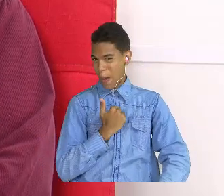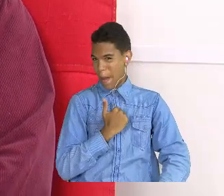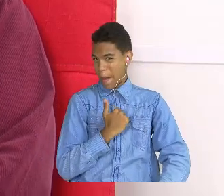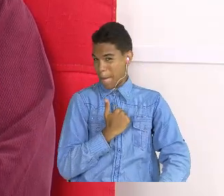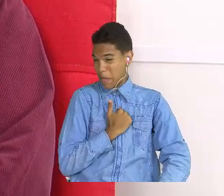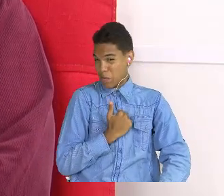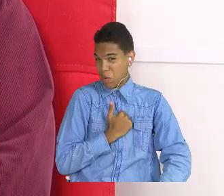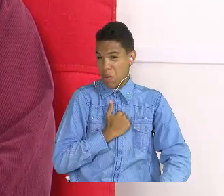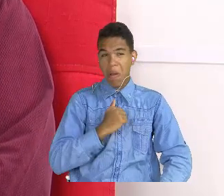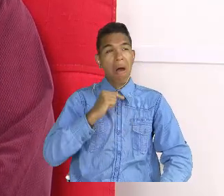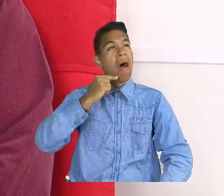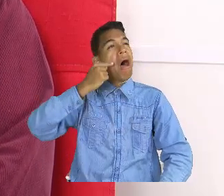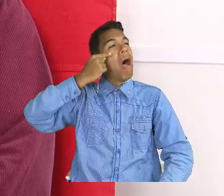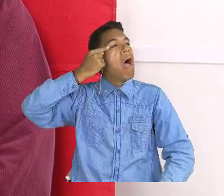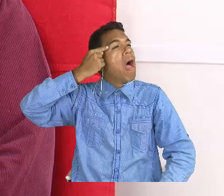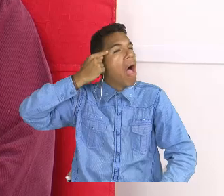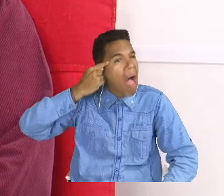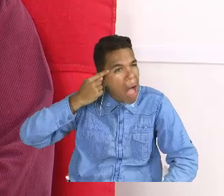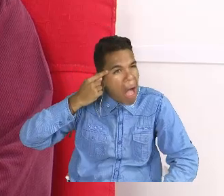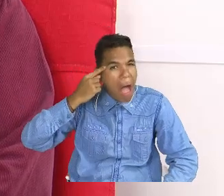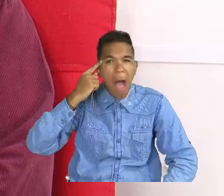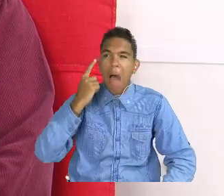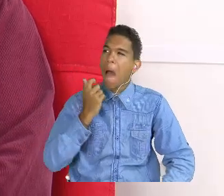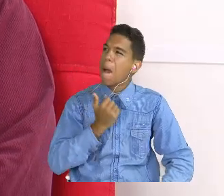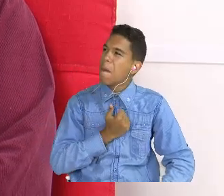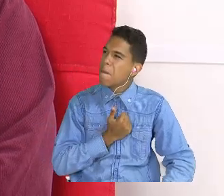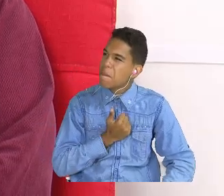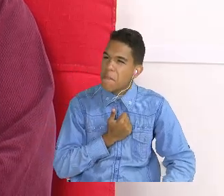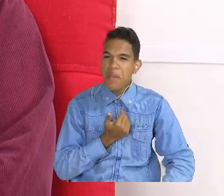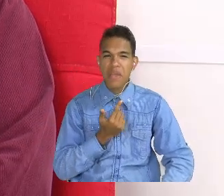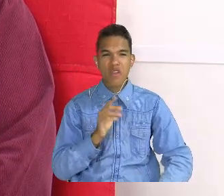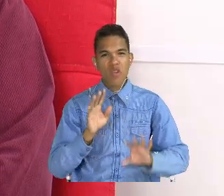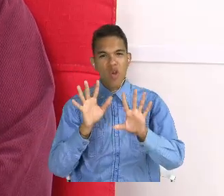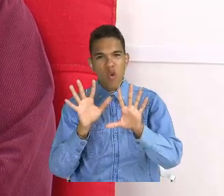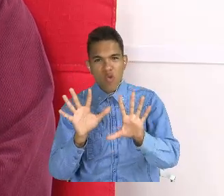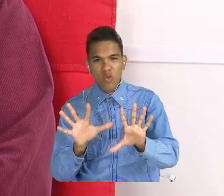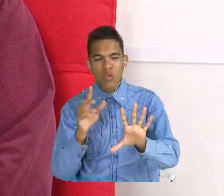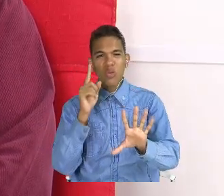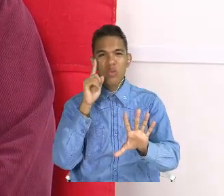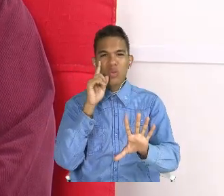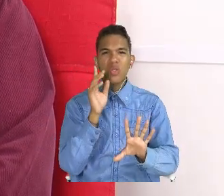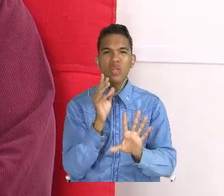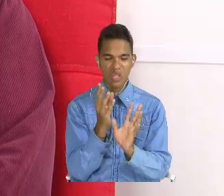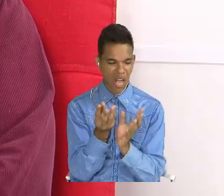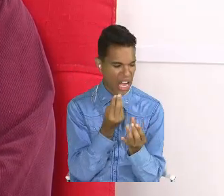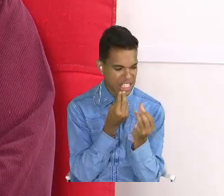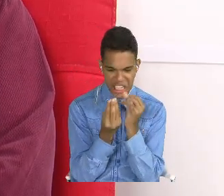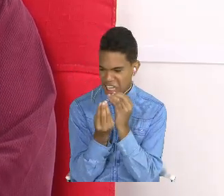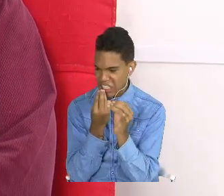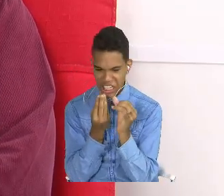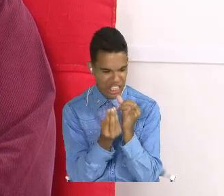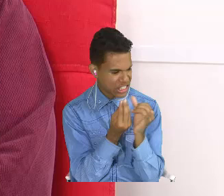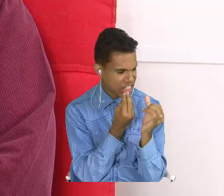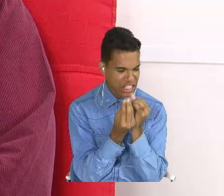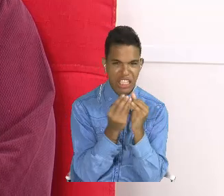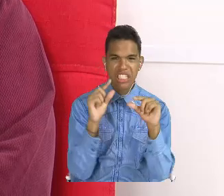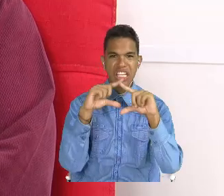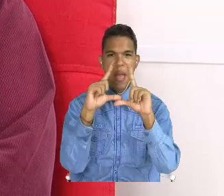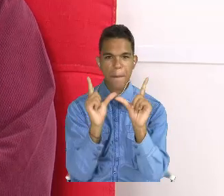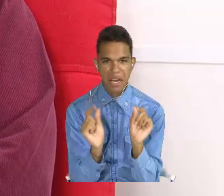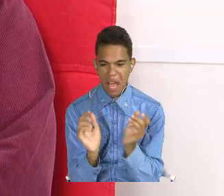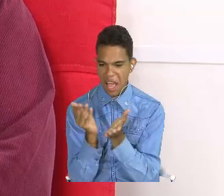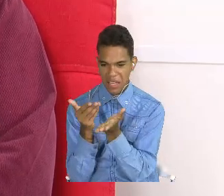idiosincrasia, nuestra idiosincrasia de porteños, somos muy dados al consumo de fritos, digámoslo